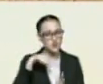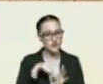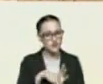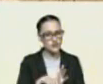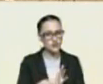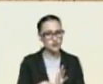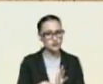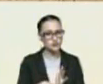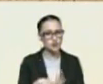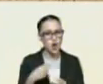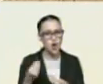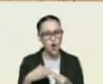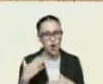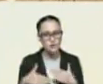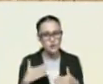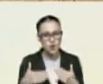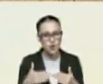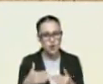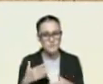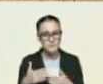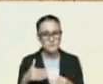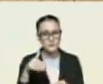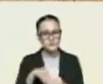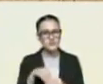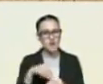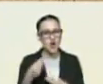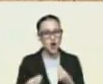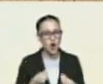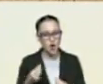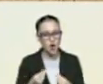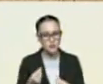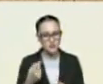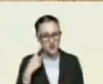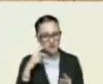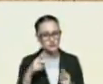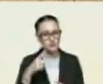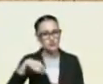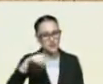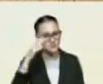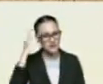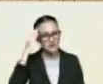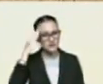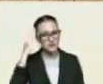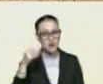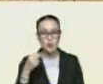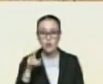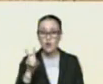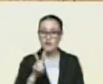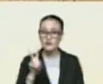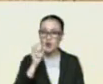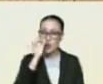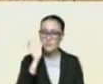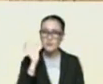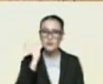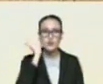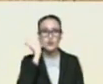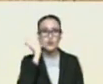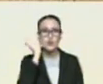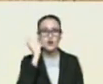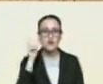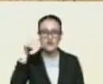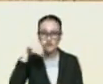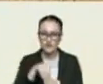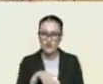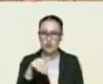profundidad, cómo se llega a un proceso electoral, cómo es que las venezolanas y los venezolanos van